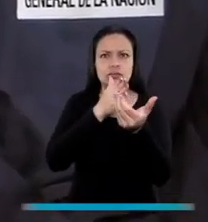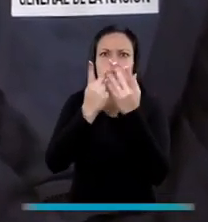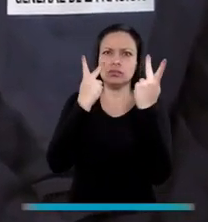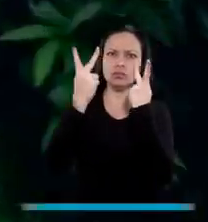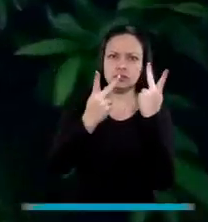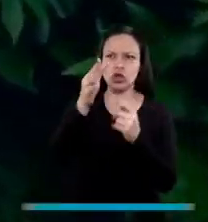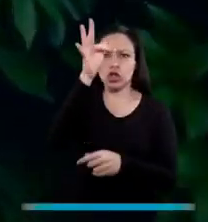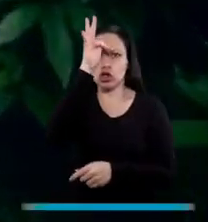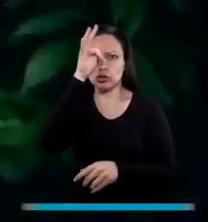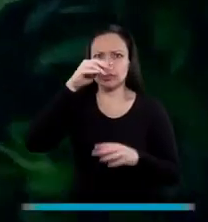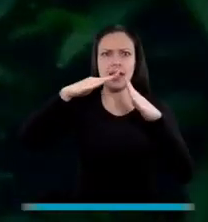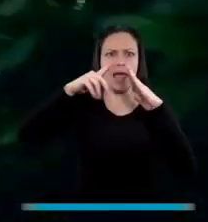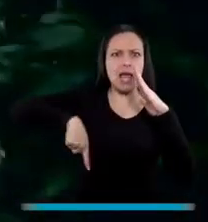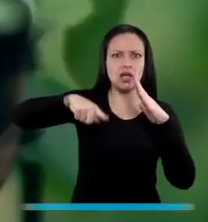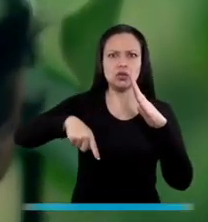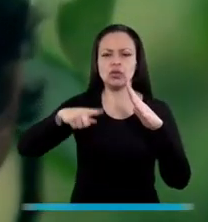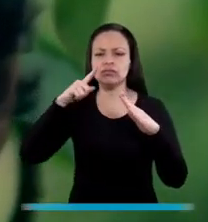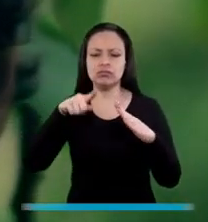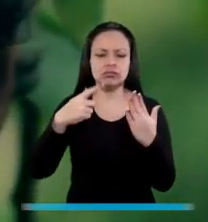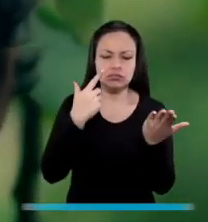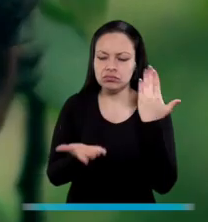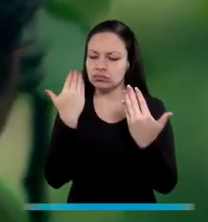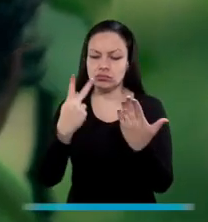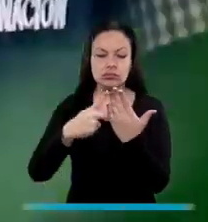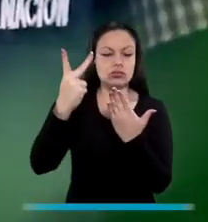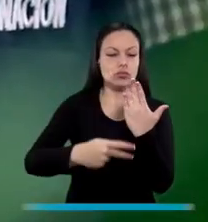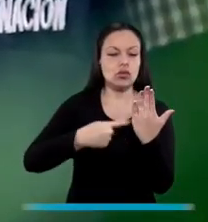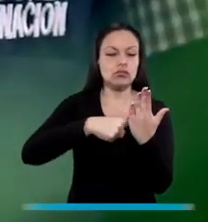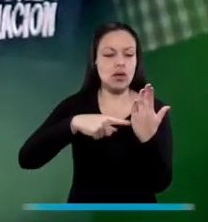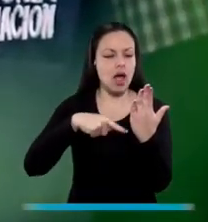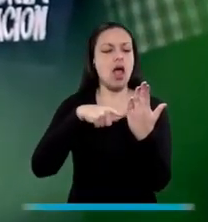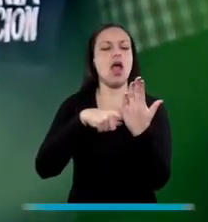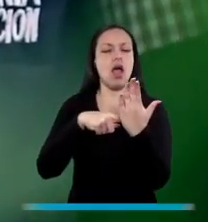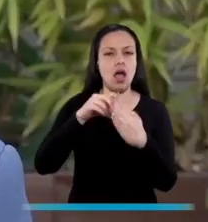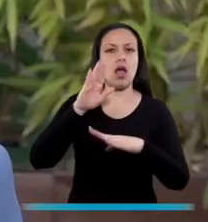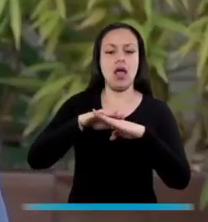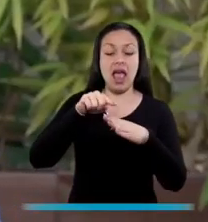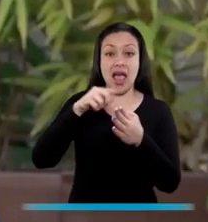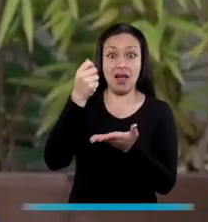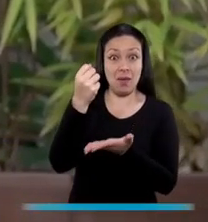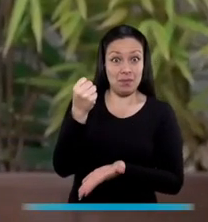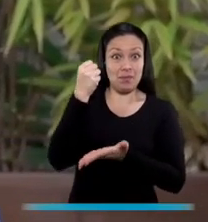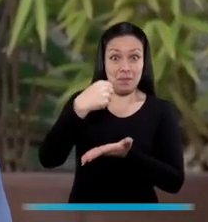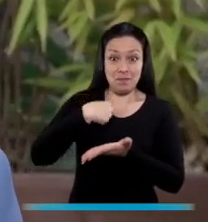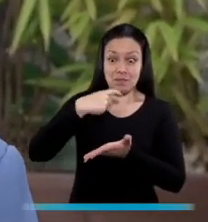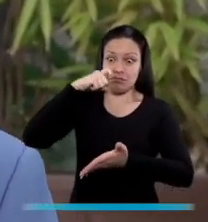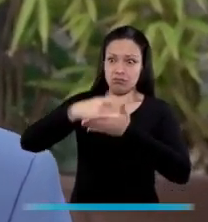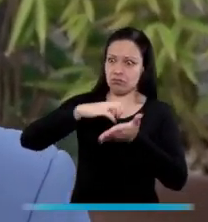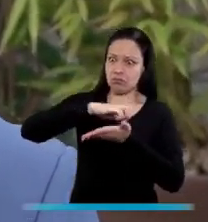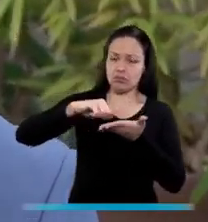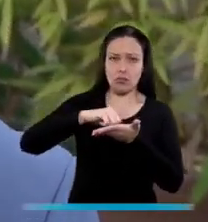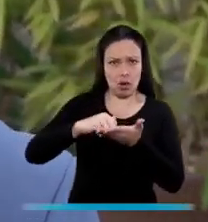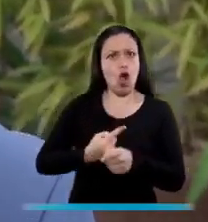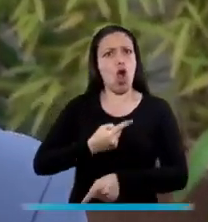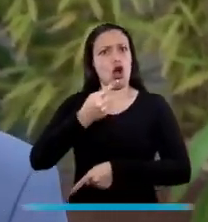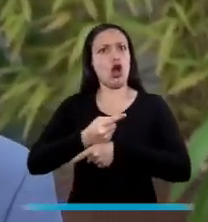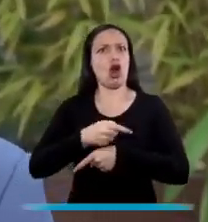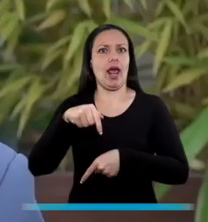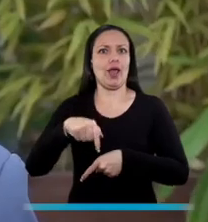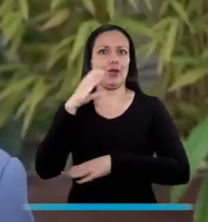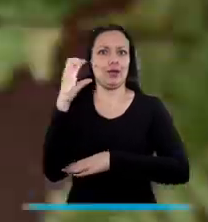hospitales, escuelas, carreteras y revisan contratos para alertar casos de corrupción, para que el dinero de sus impuestos se esté invirtiendo